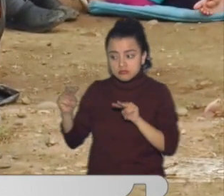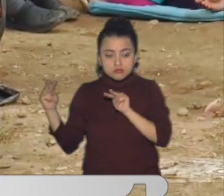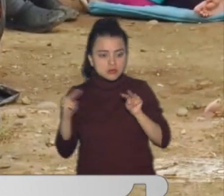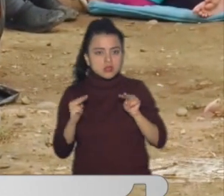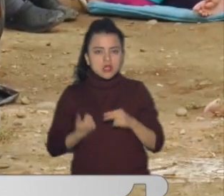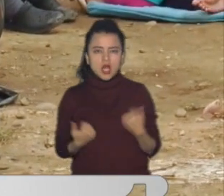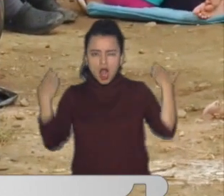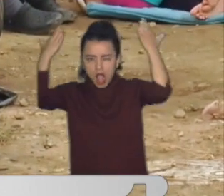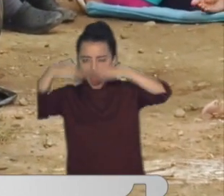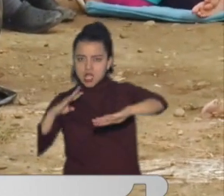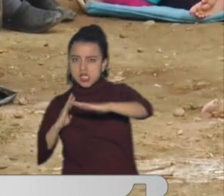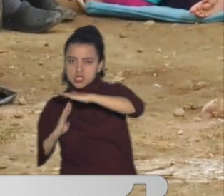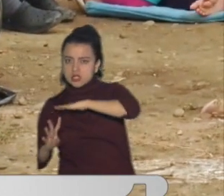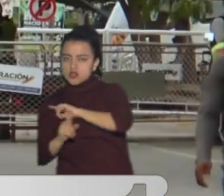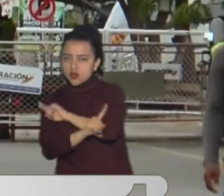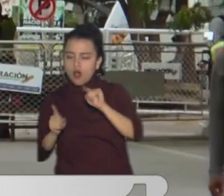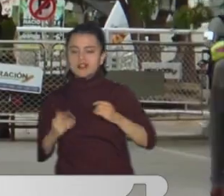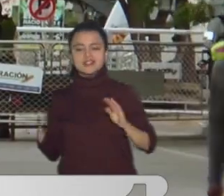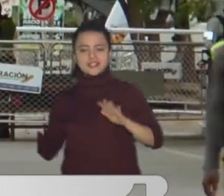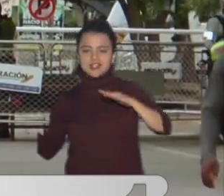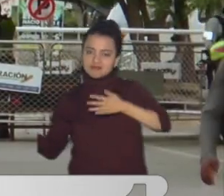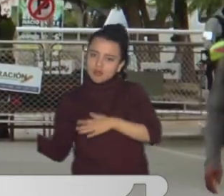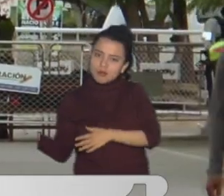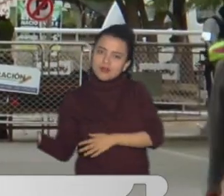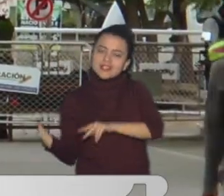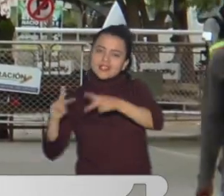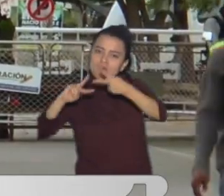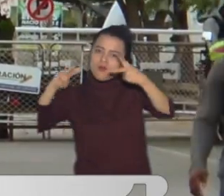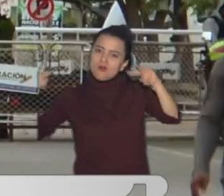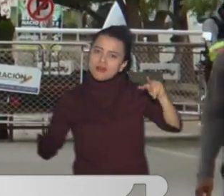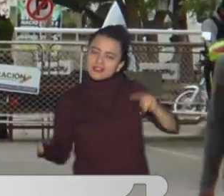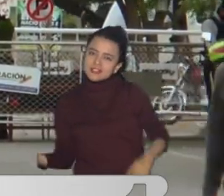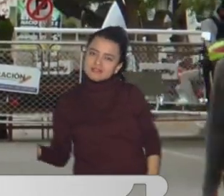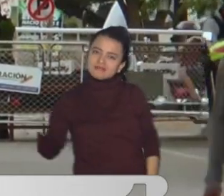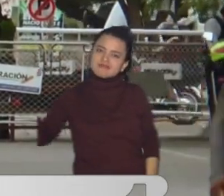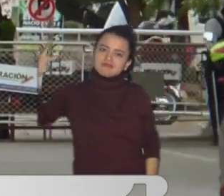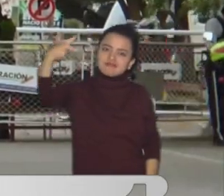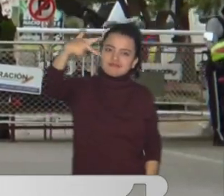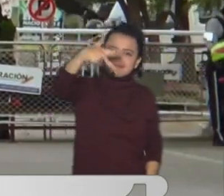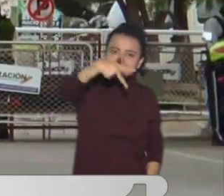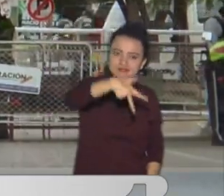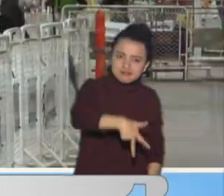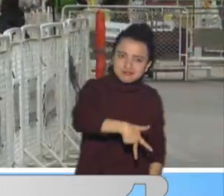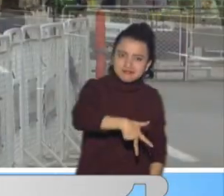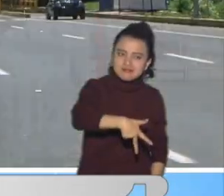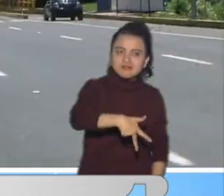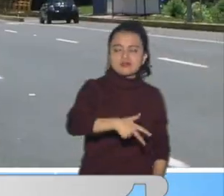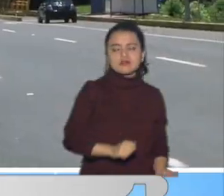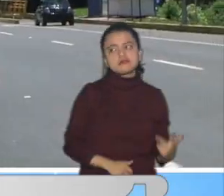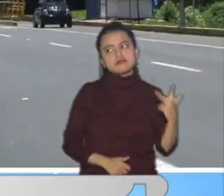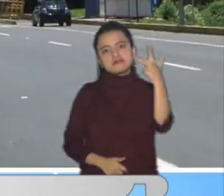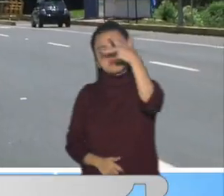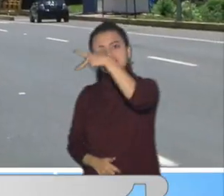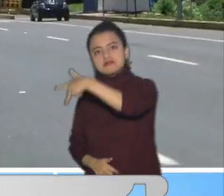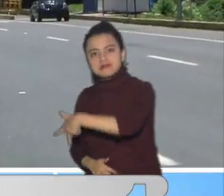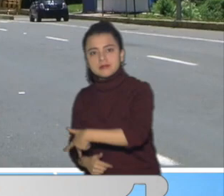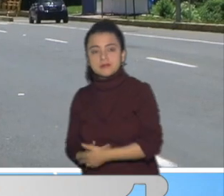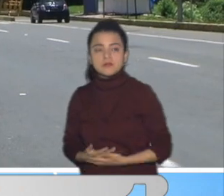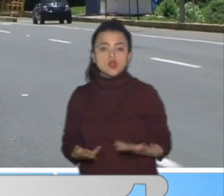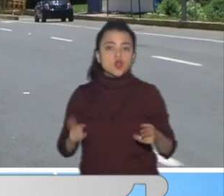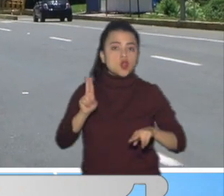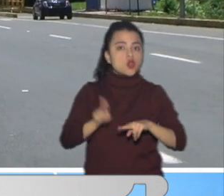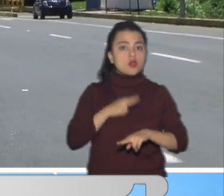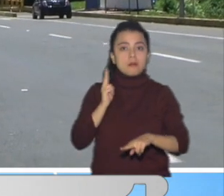pasos regulares. Por eso nosotros hoy en día en Norte de Santander tenemos paso regular normal de